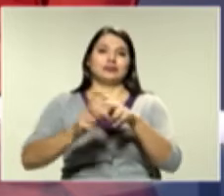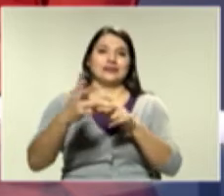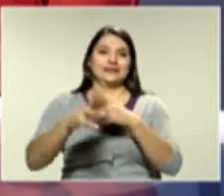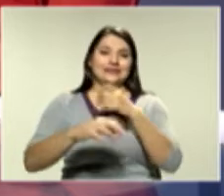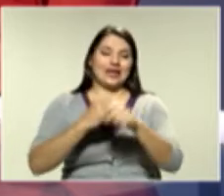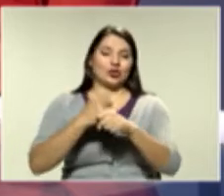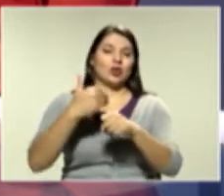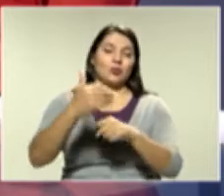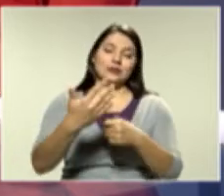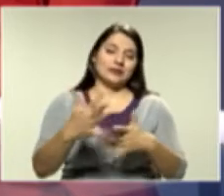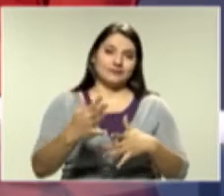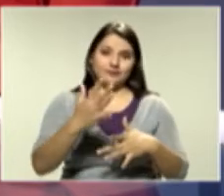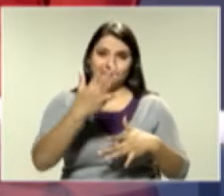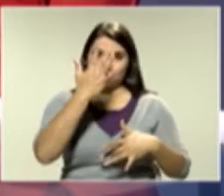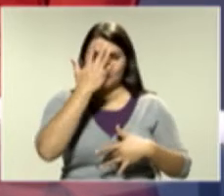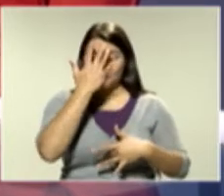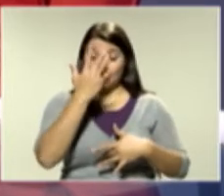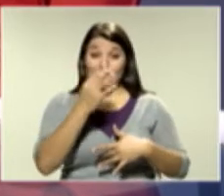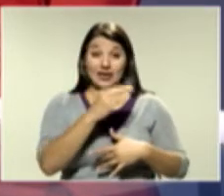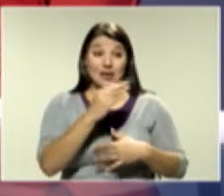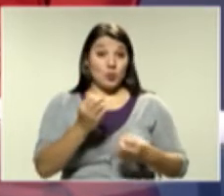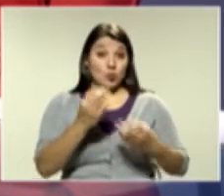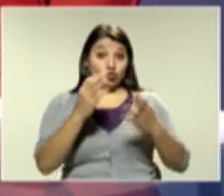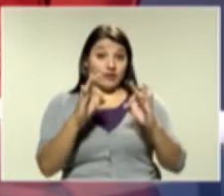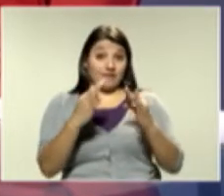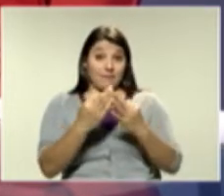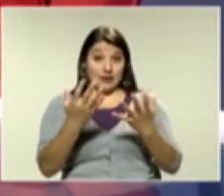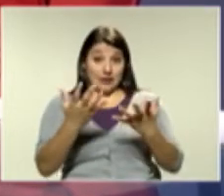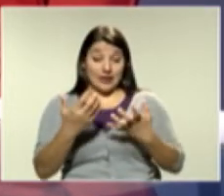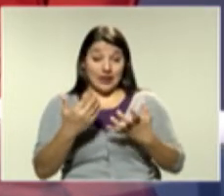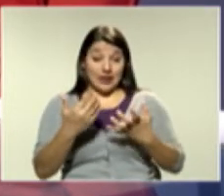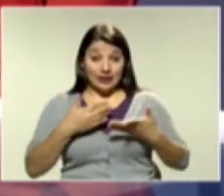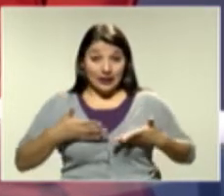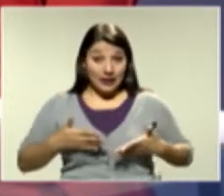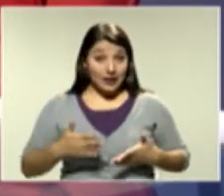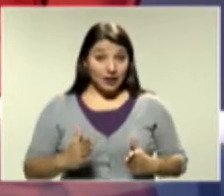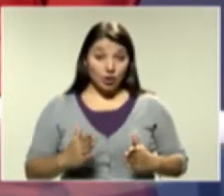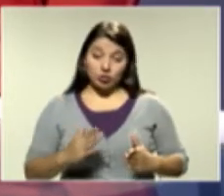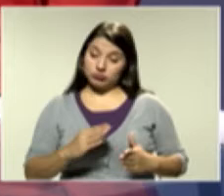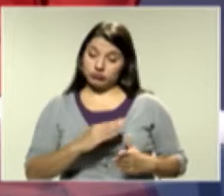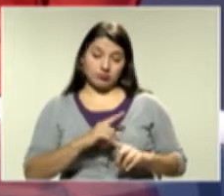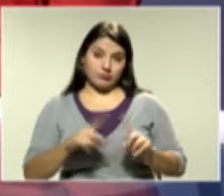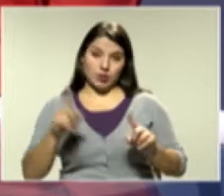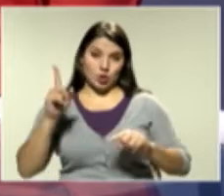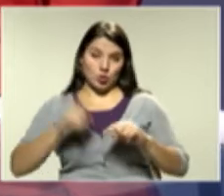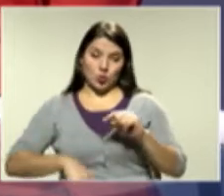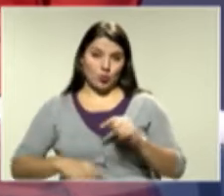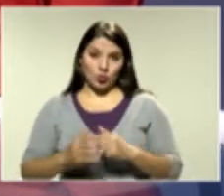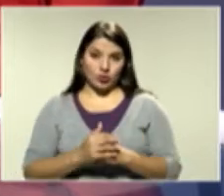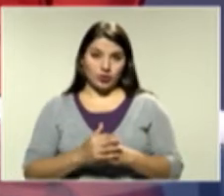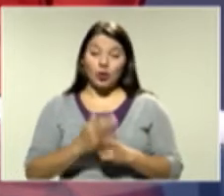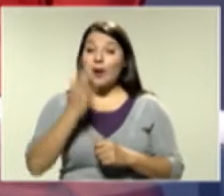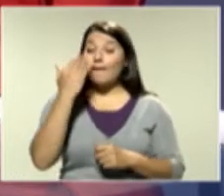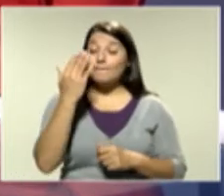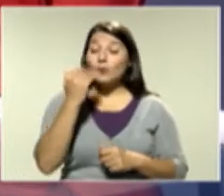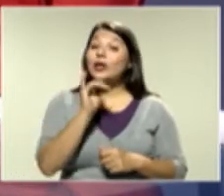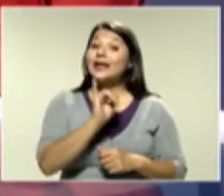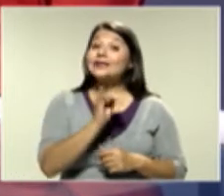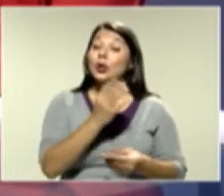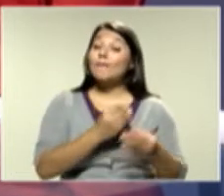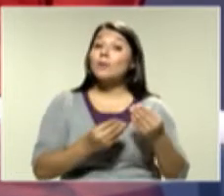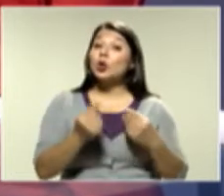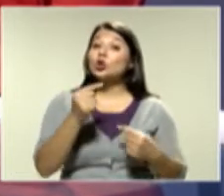de muchas familias que querían tener hijos simplemente vieron frustradas sus metas porque estas